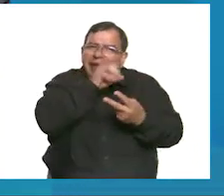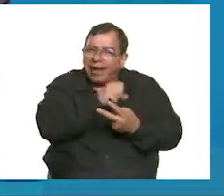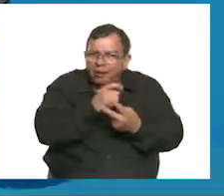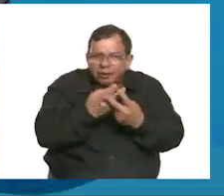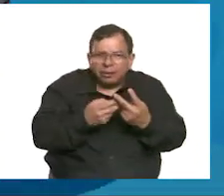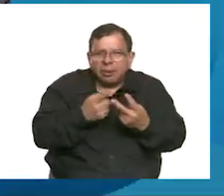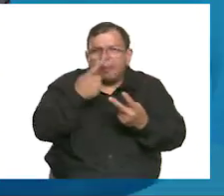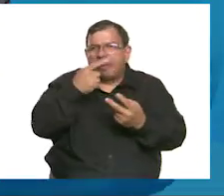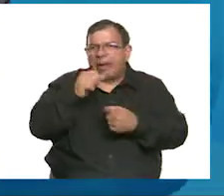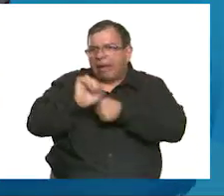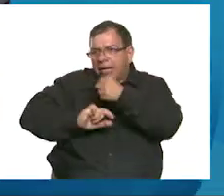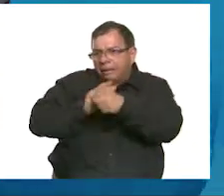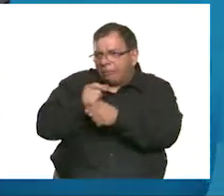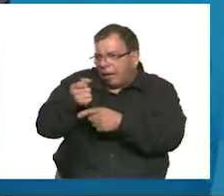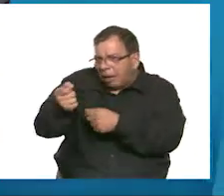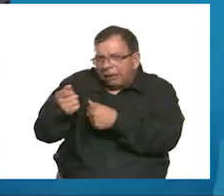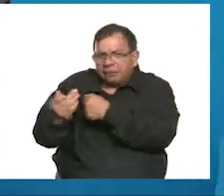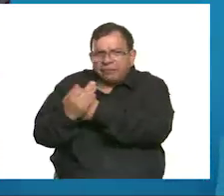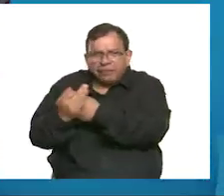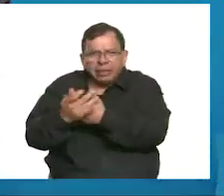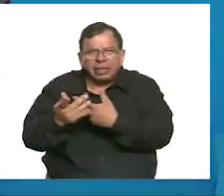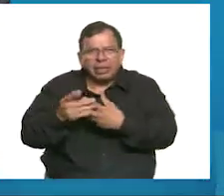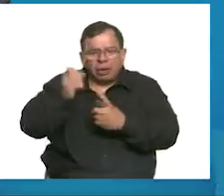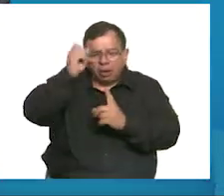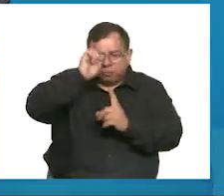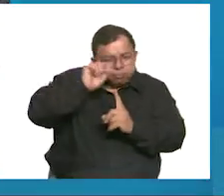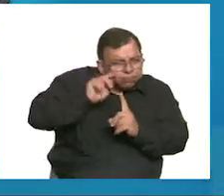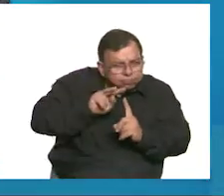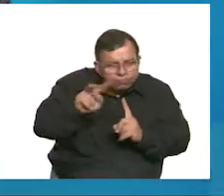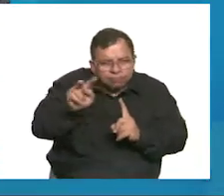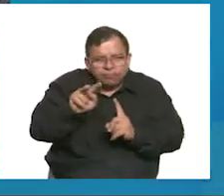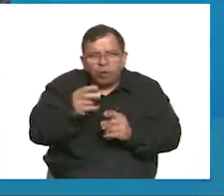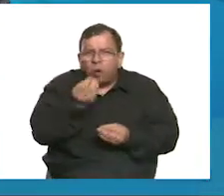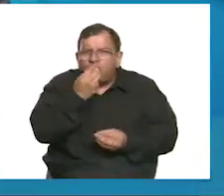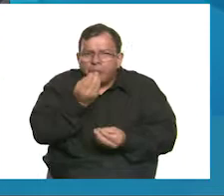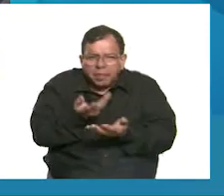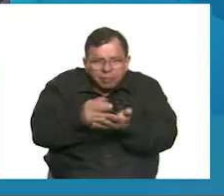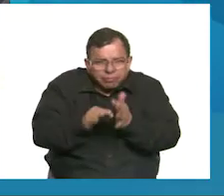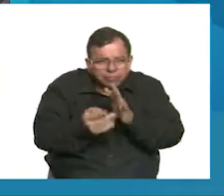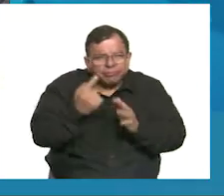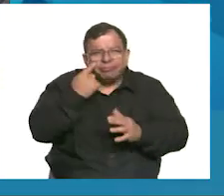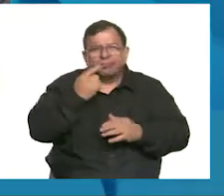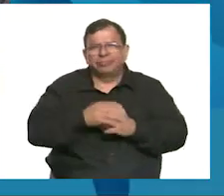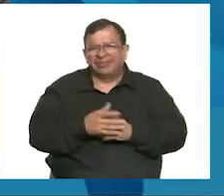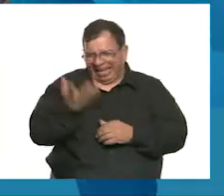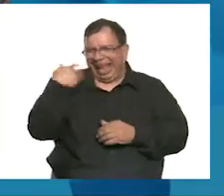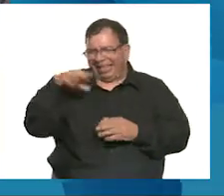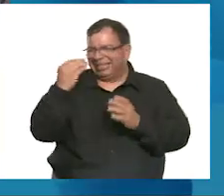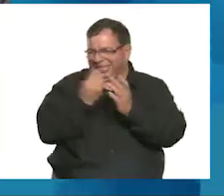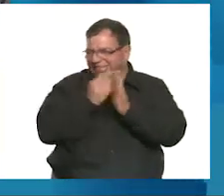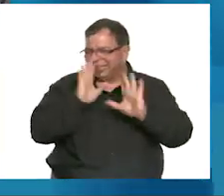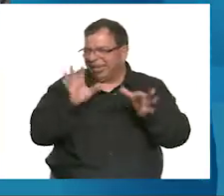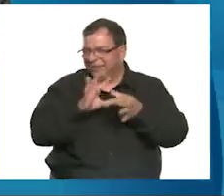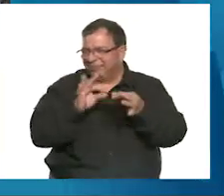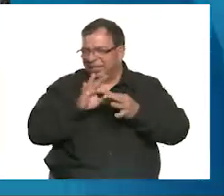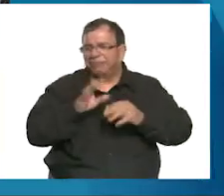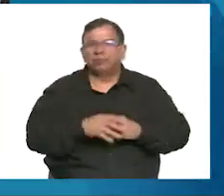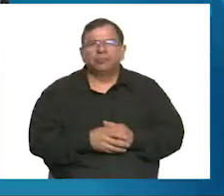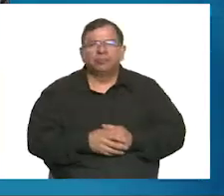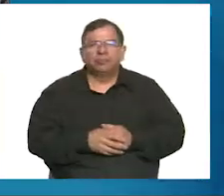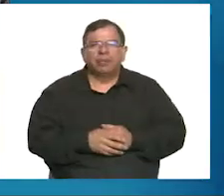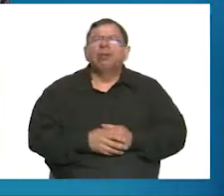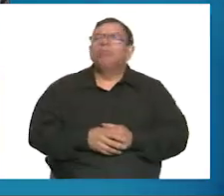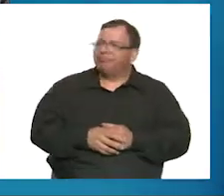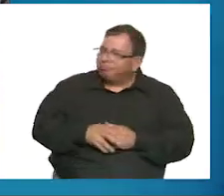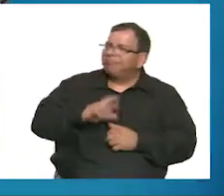los animales, alumbrarse y cocer sus alimentos, como lo mencionamos en clases anteriores. Aún lo